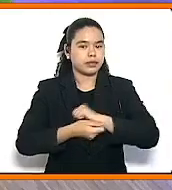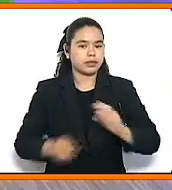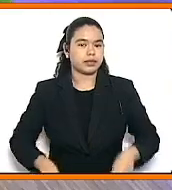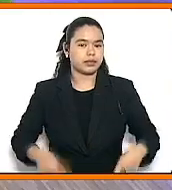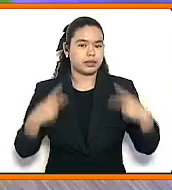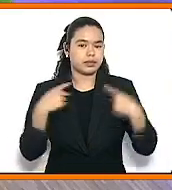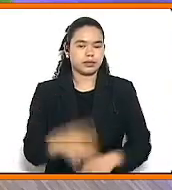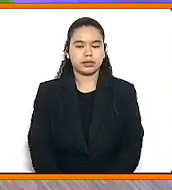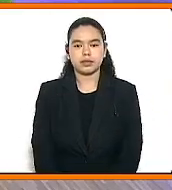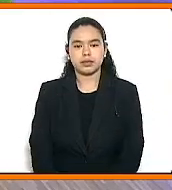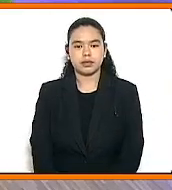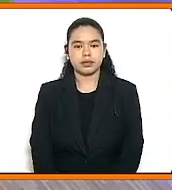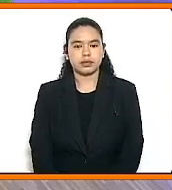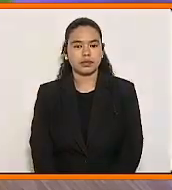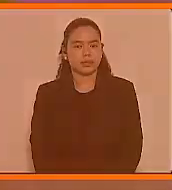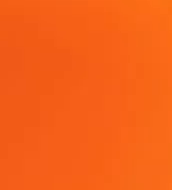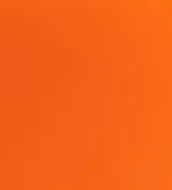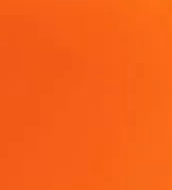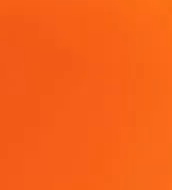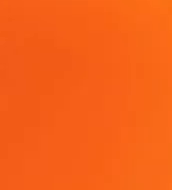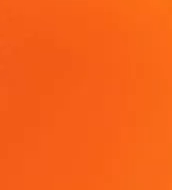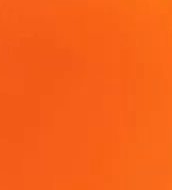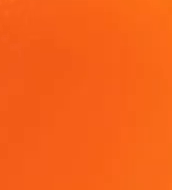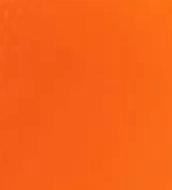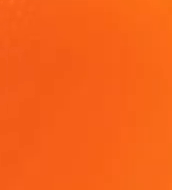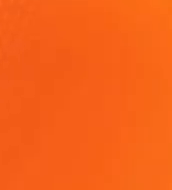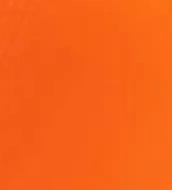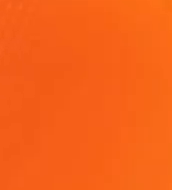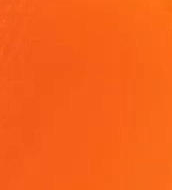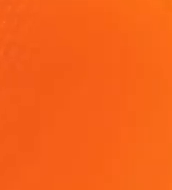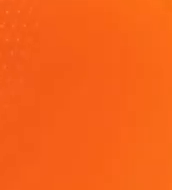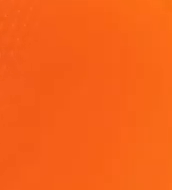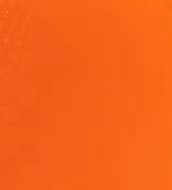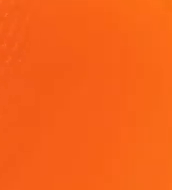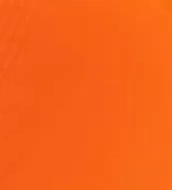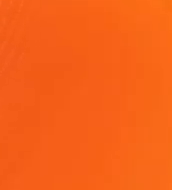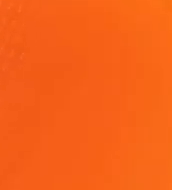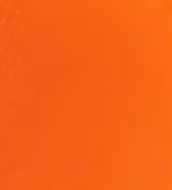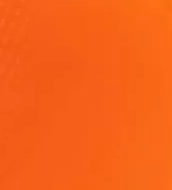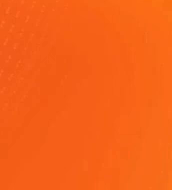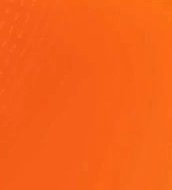cambia la vida. ¡Ay, qué bonito! Yo me